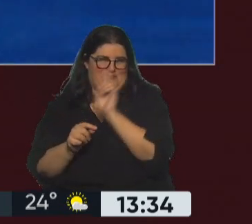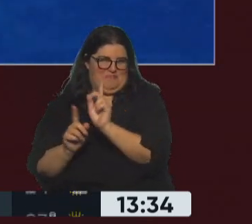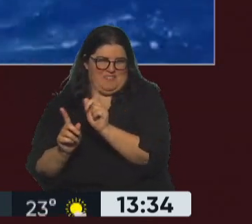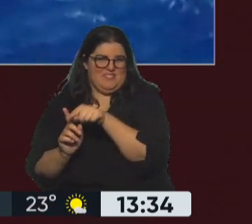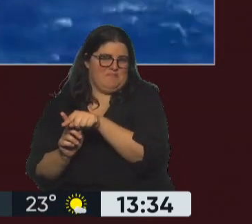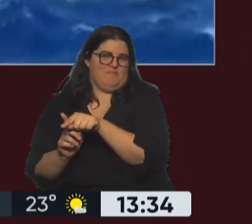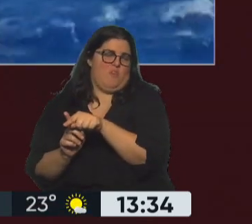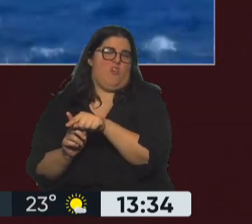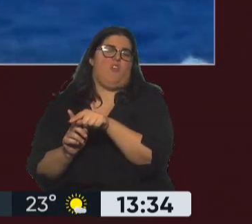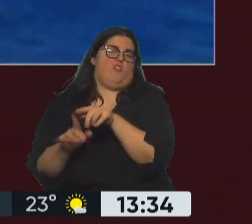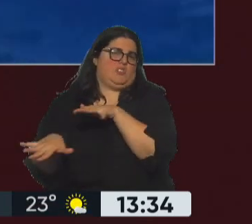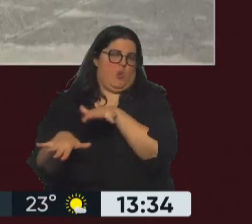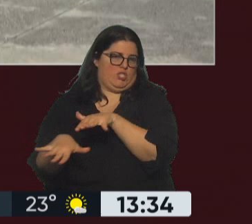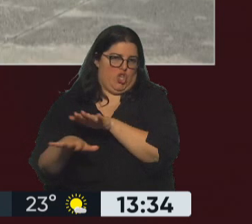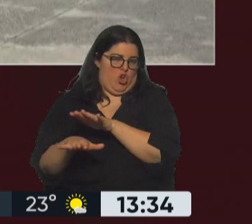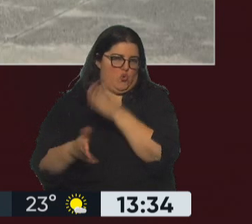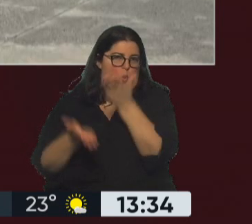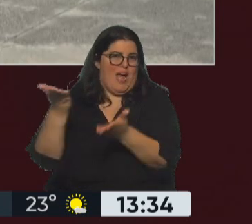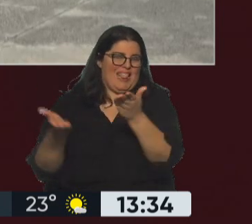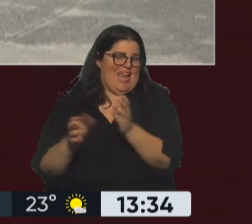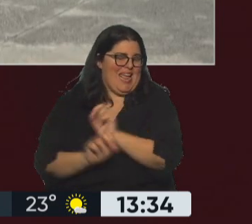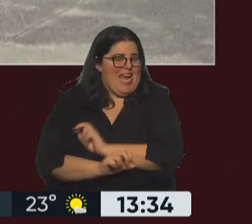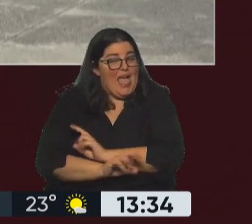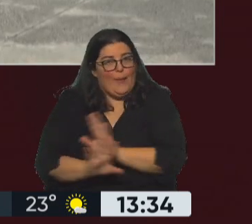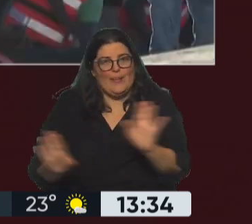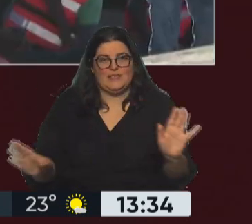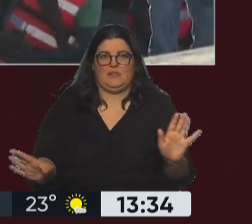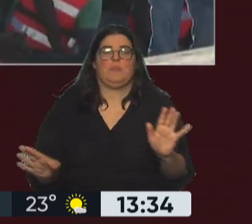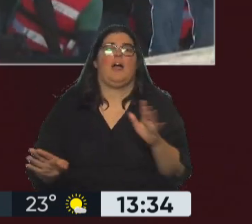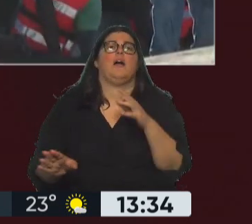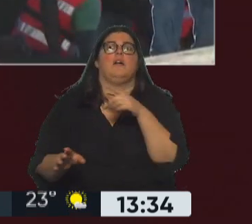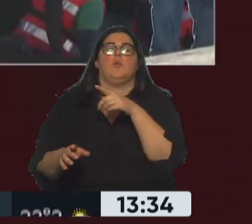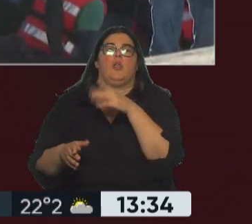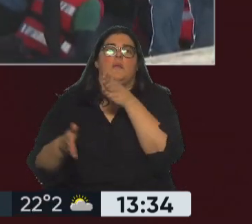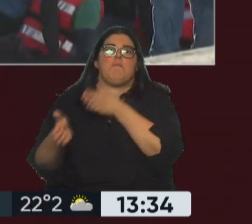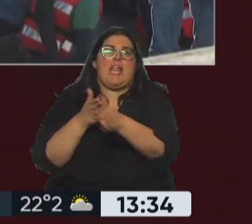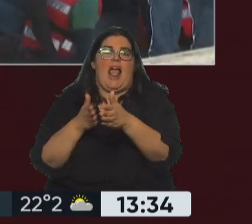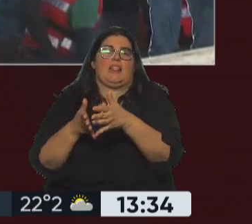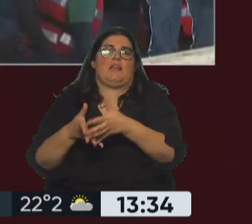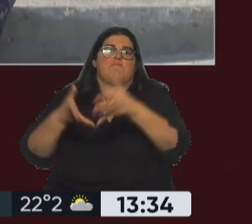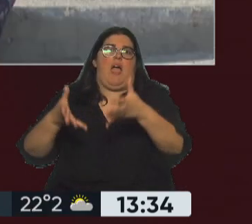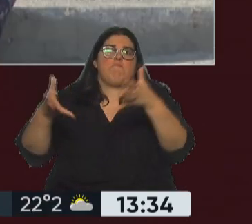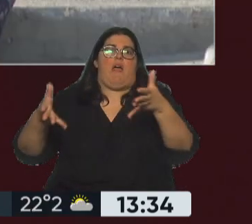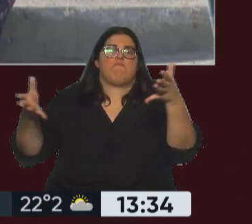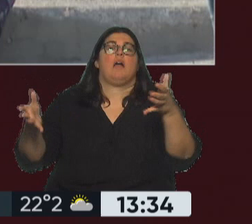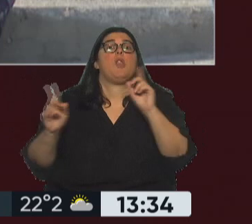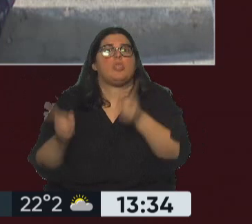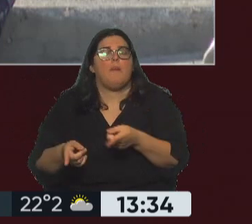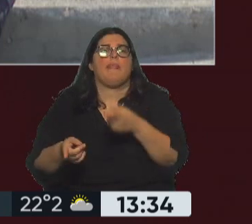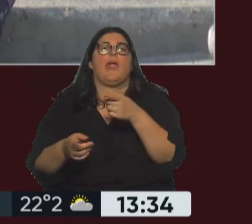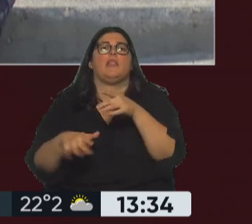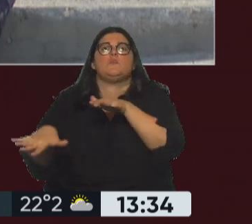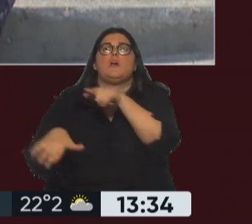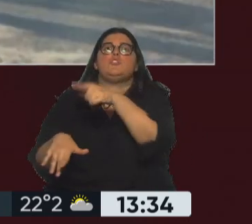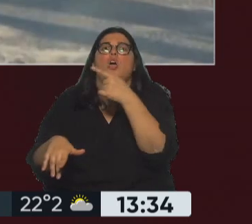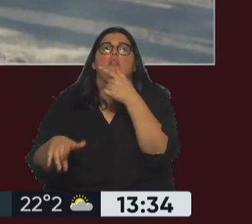recién de dar. La situación humanitaria es gravísima, ¿no? No solamente por el aumento de migrantes, sino por también las condiciones